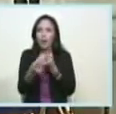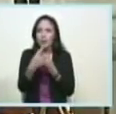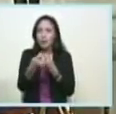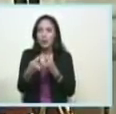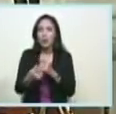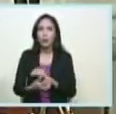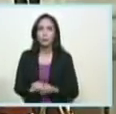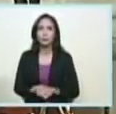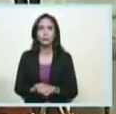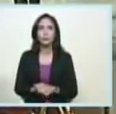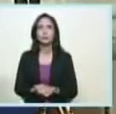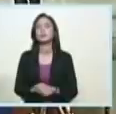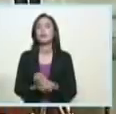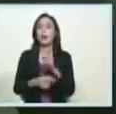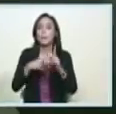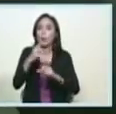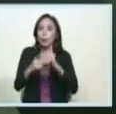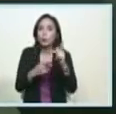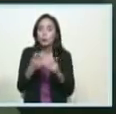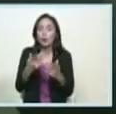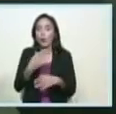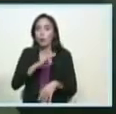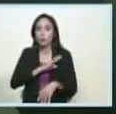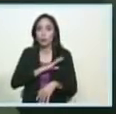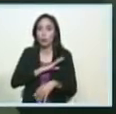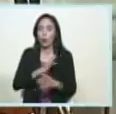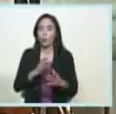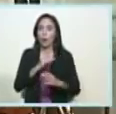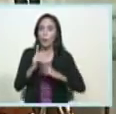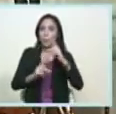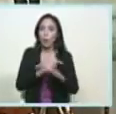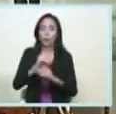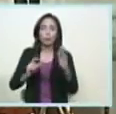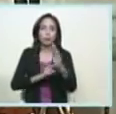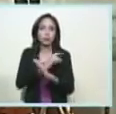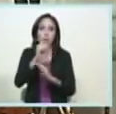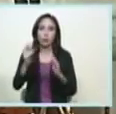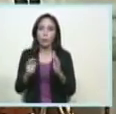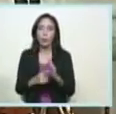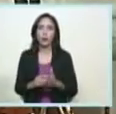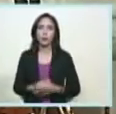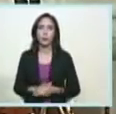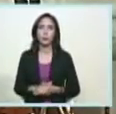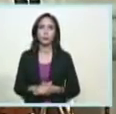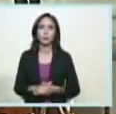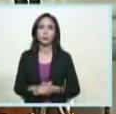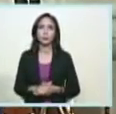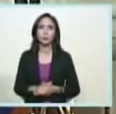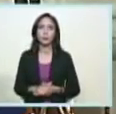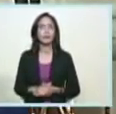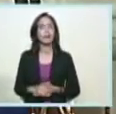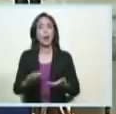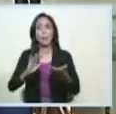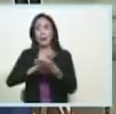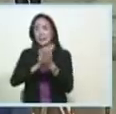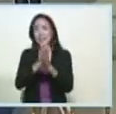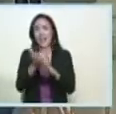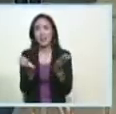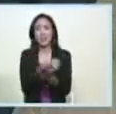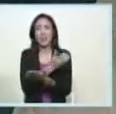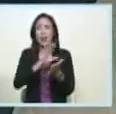para satisfacer con producción nacional todo para acabar con la economía de puertos